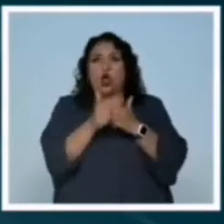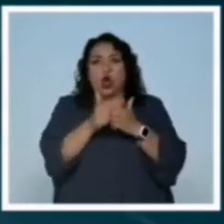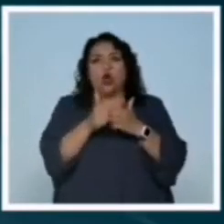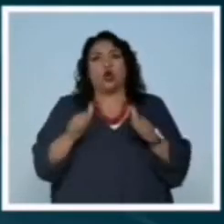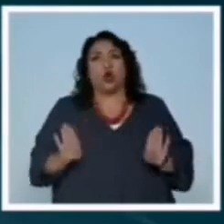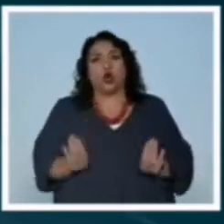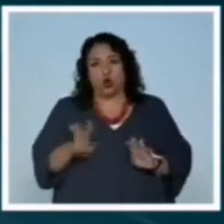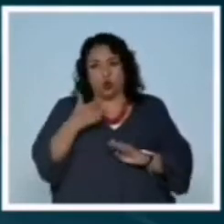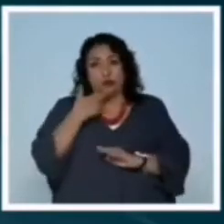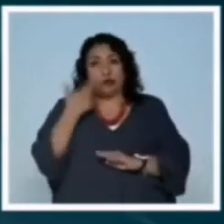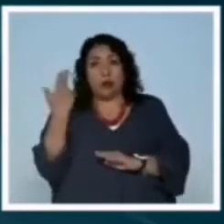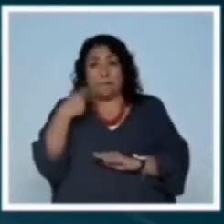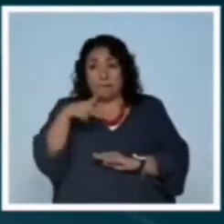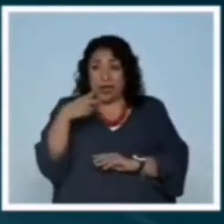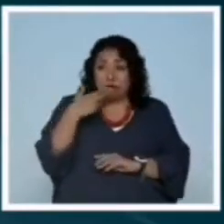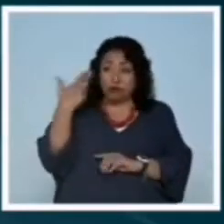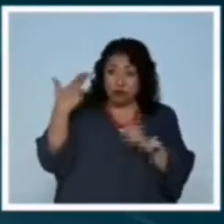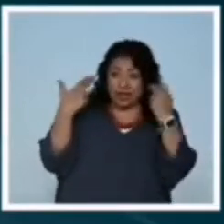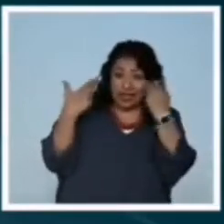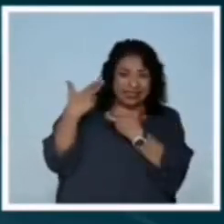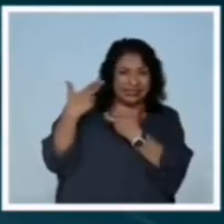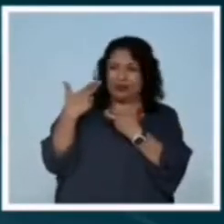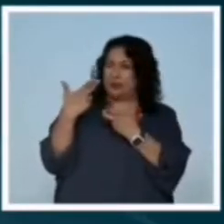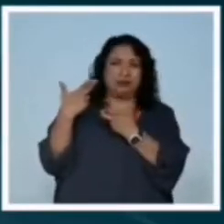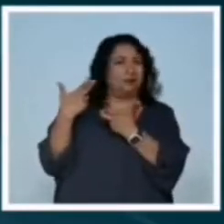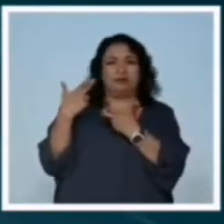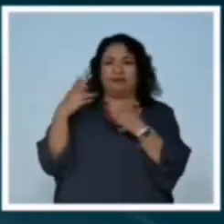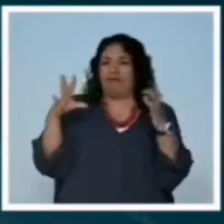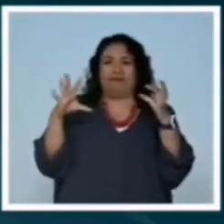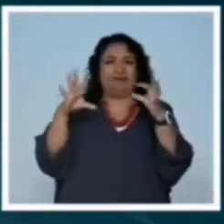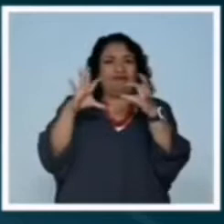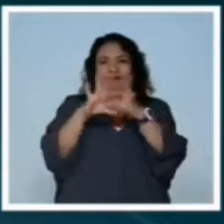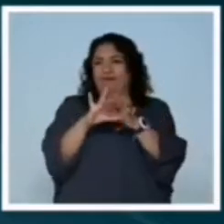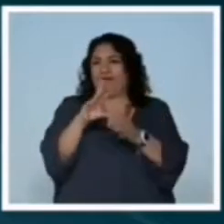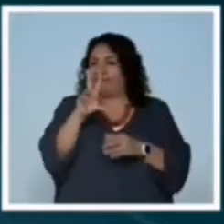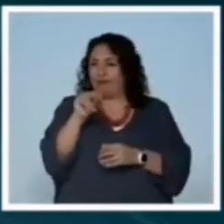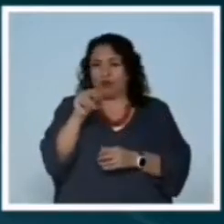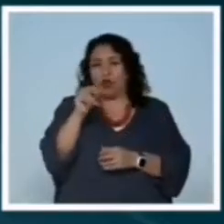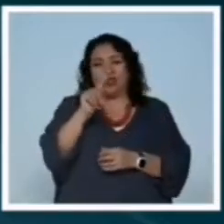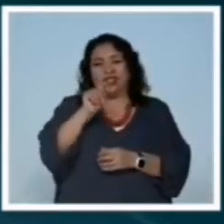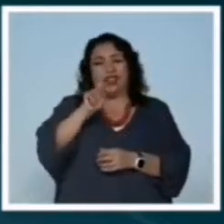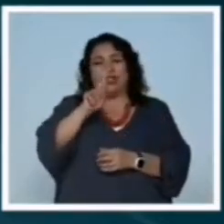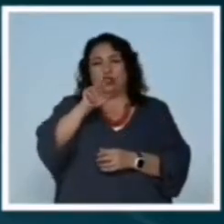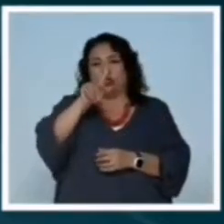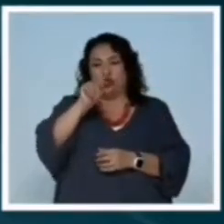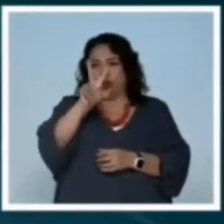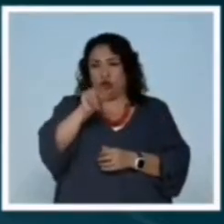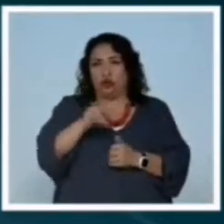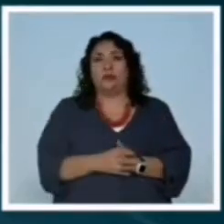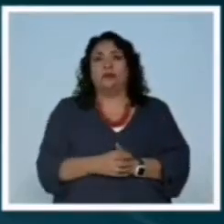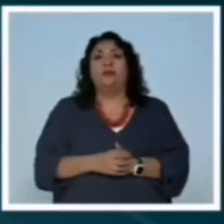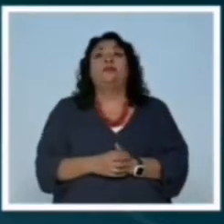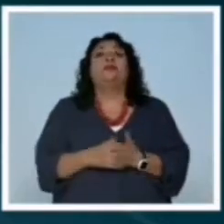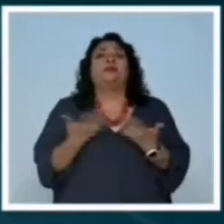conducta suicida pero el suicidio tal cual no estaría contemplado de esta forma